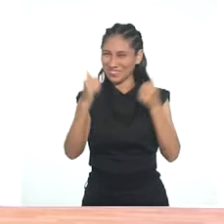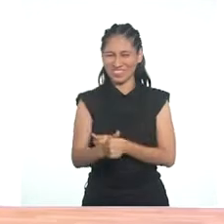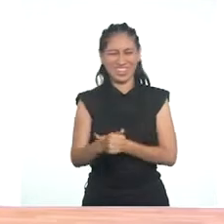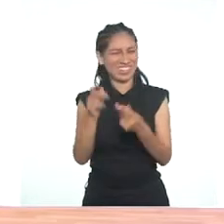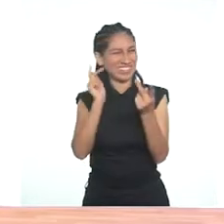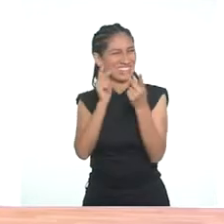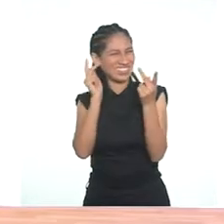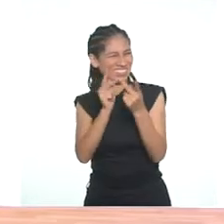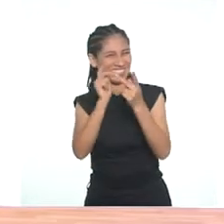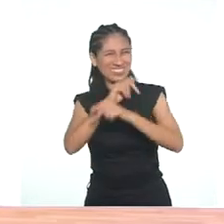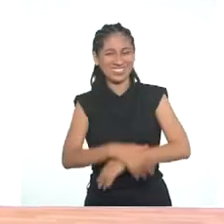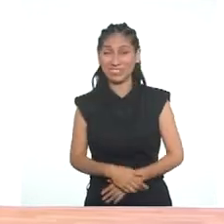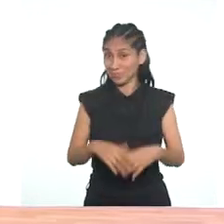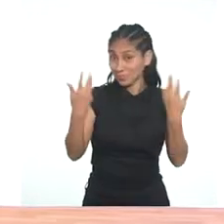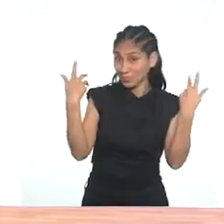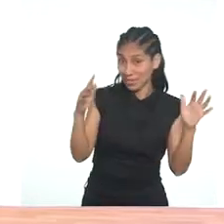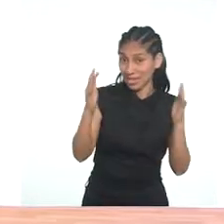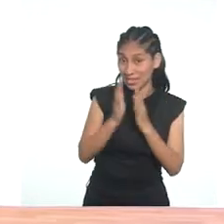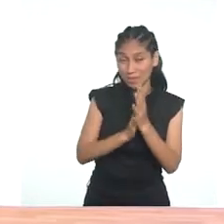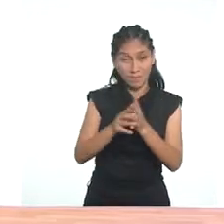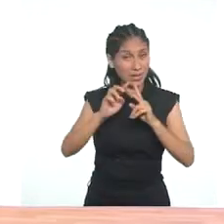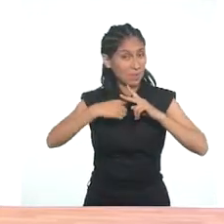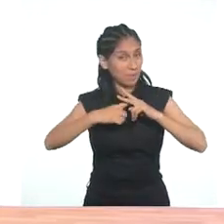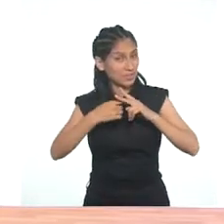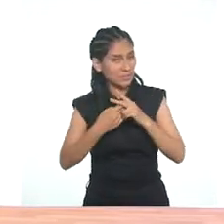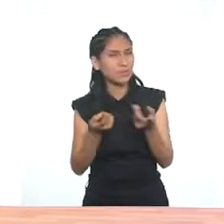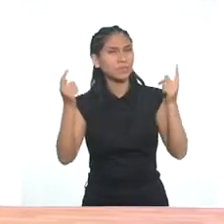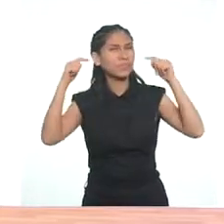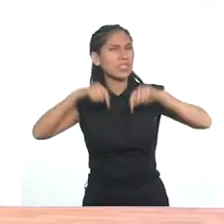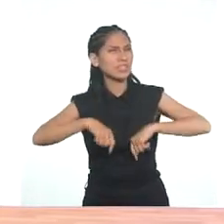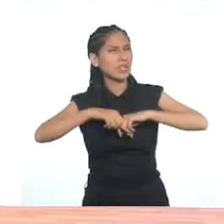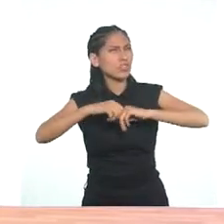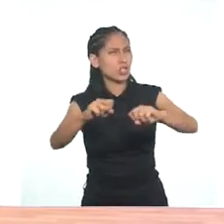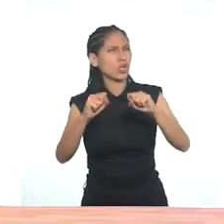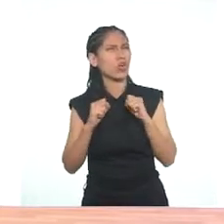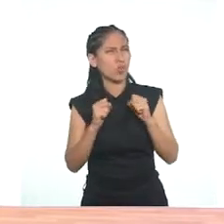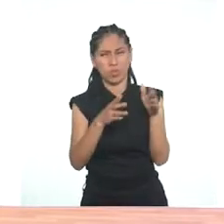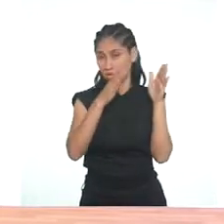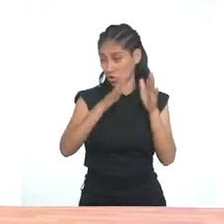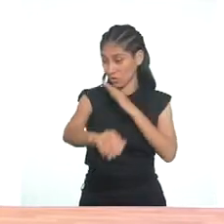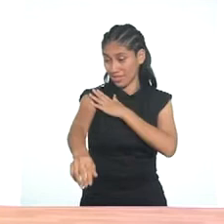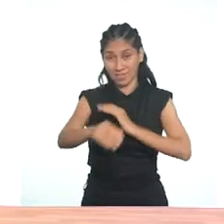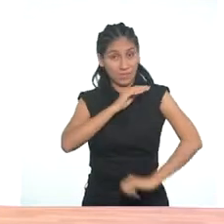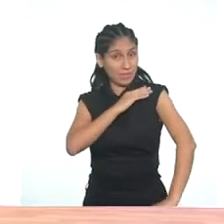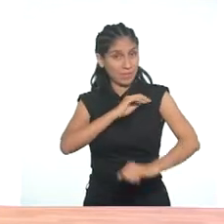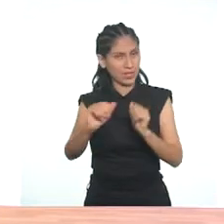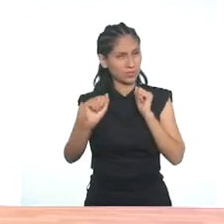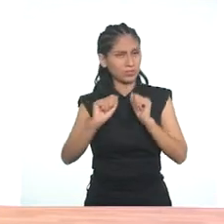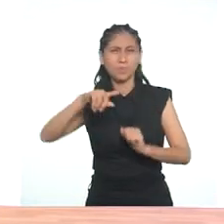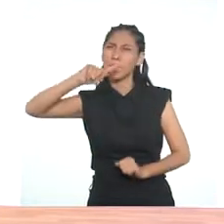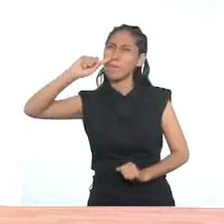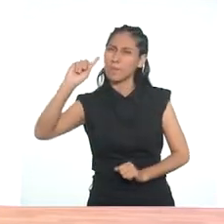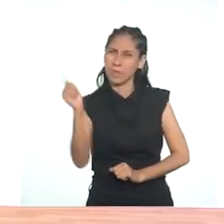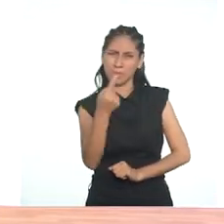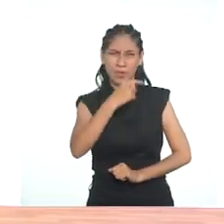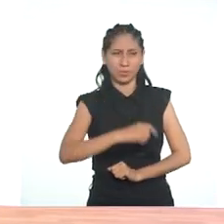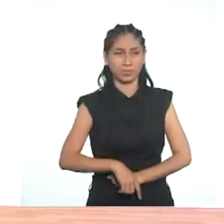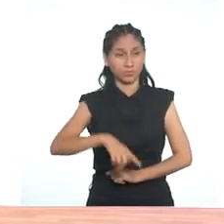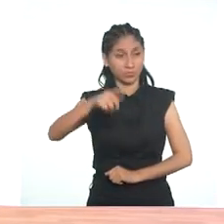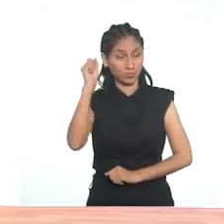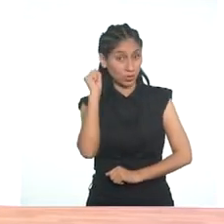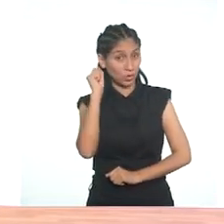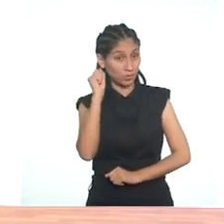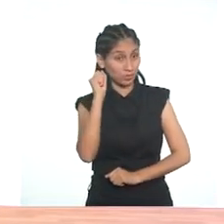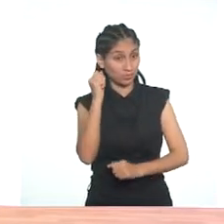1, 2, 3, 4. Perfecto, estamos listos para comenzar. Esta rutina es de coordinación de brazos. Primero,